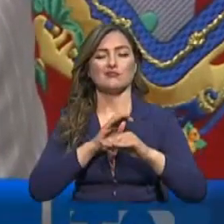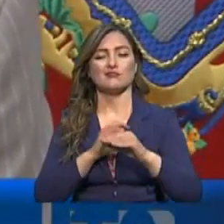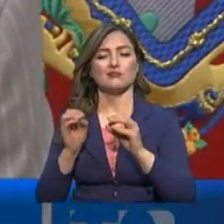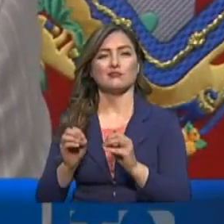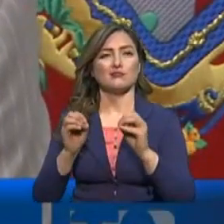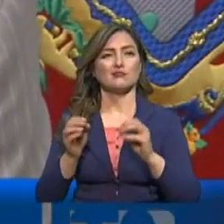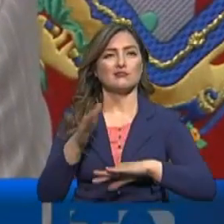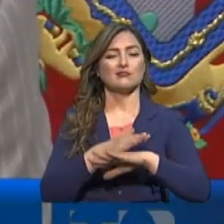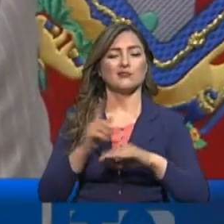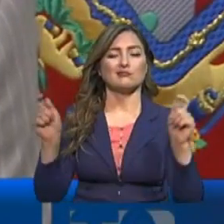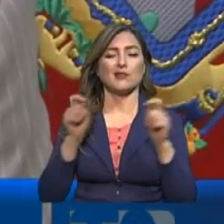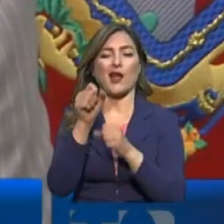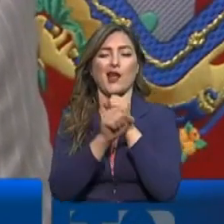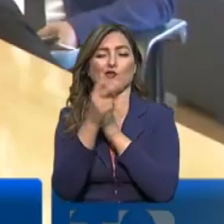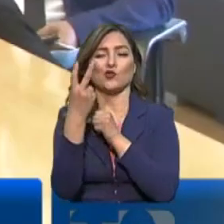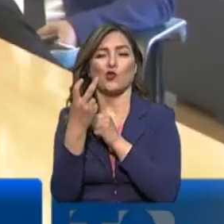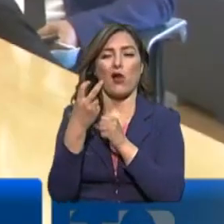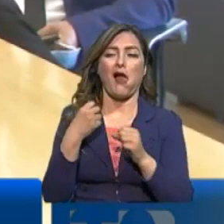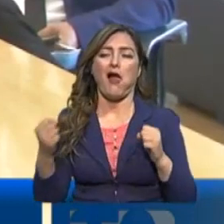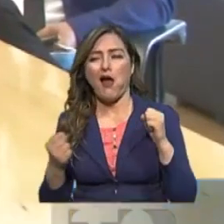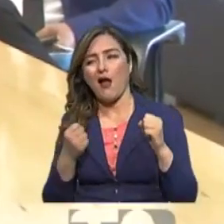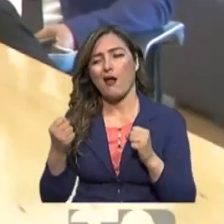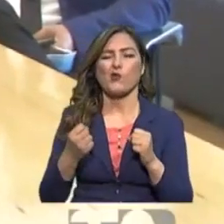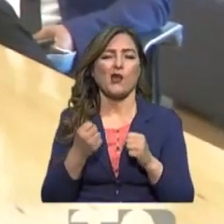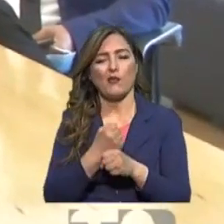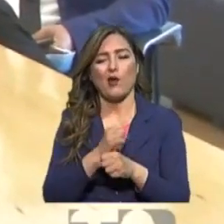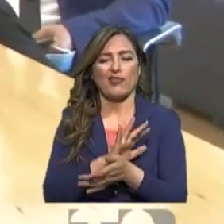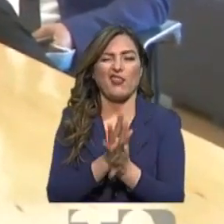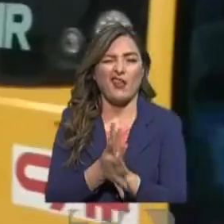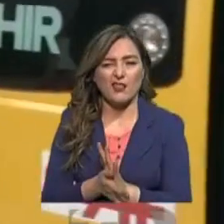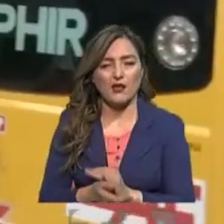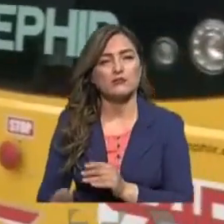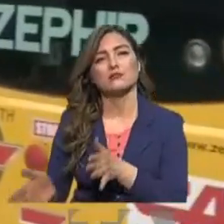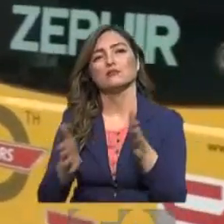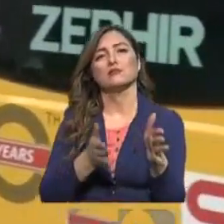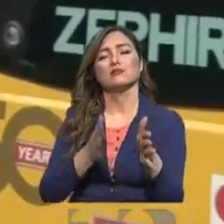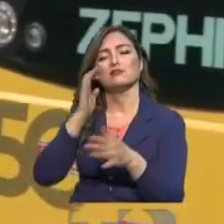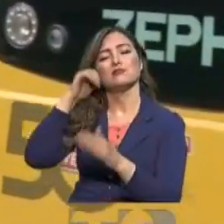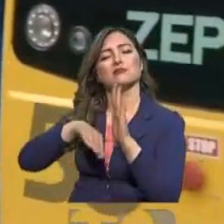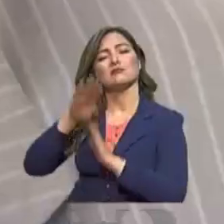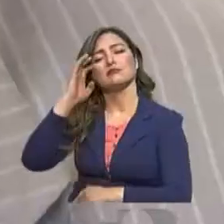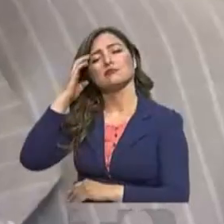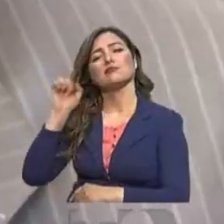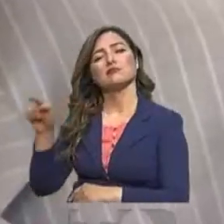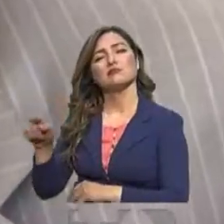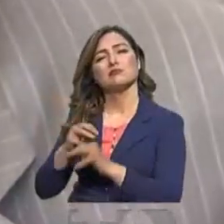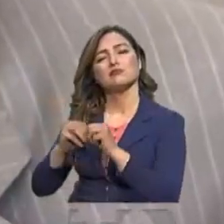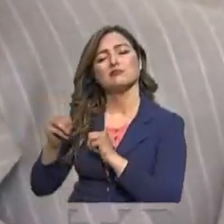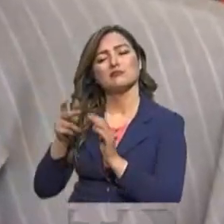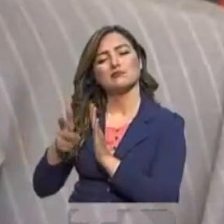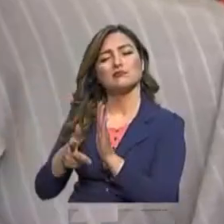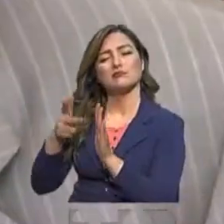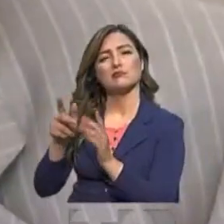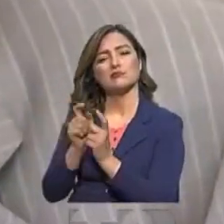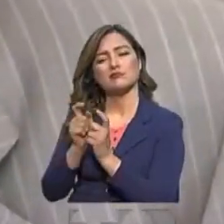gran farra que han tenido 2 años es difícil. El tema más preocupante es el del Metro de Quito. Guarderas cuenta que los